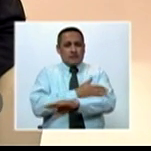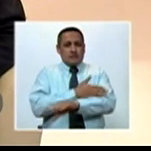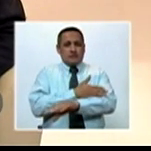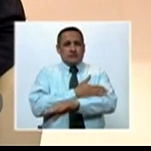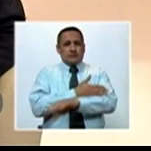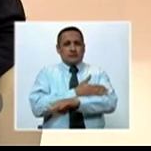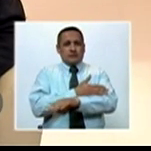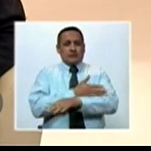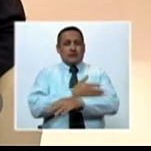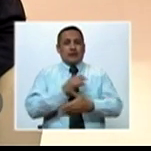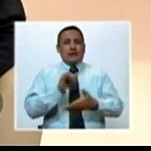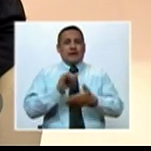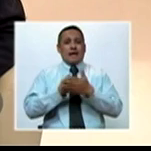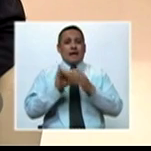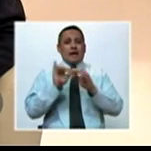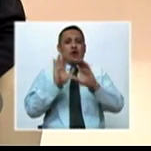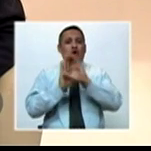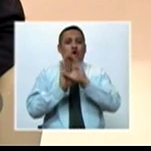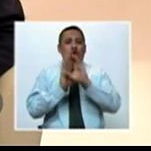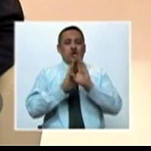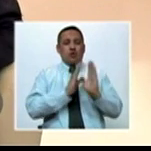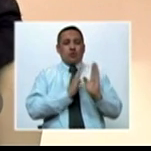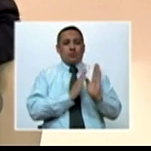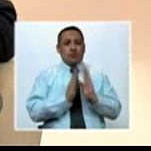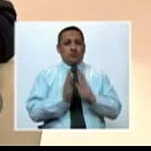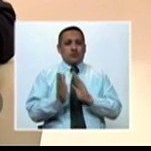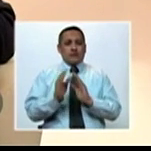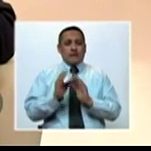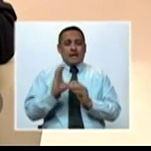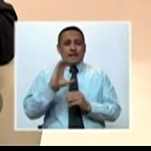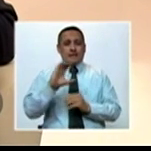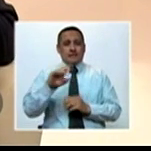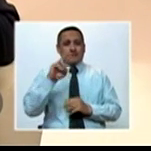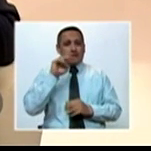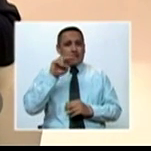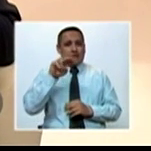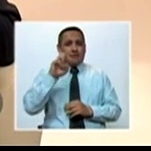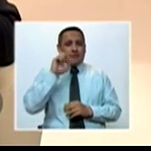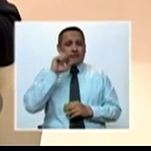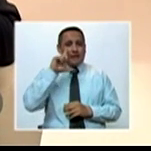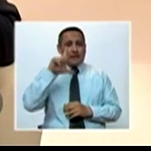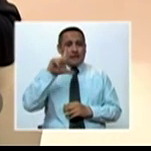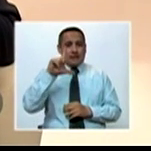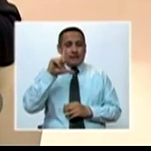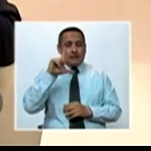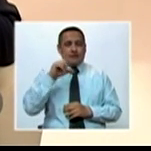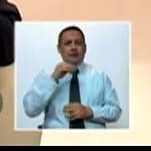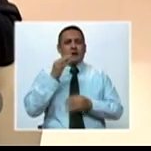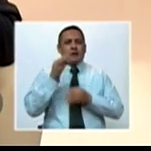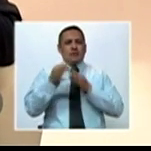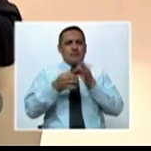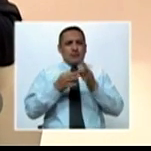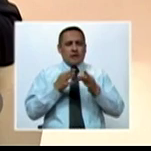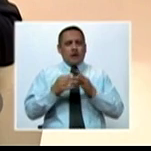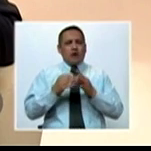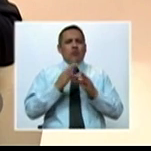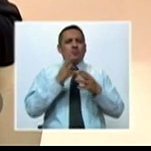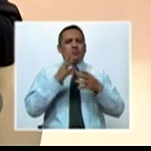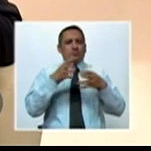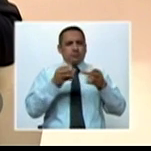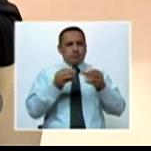Civil reserva una parte importante